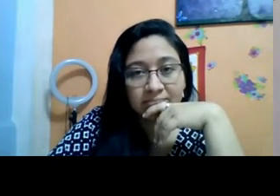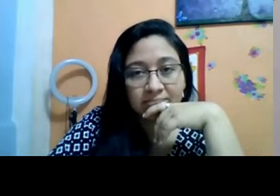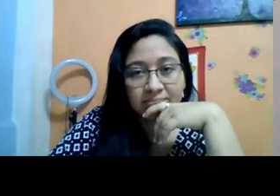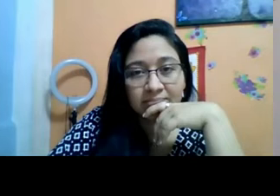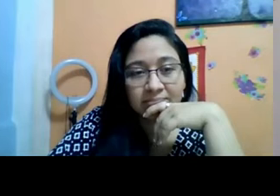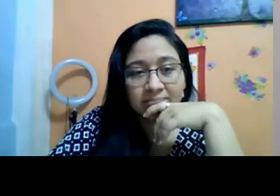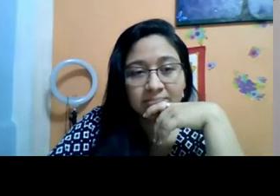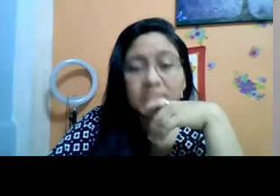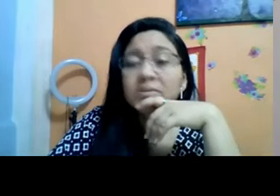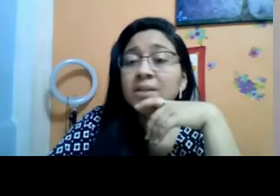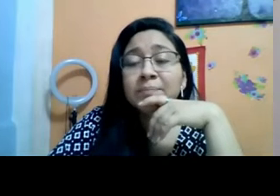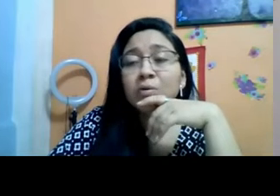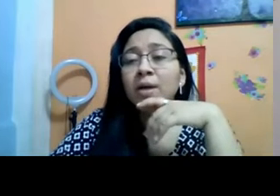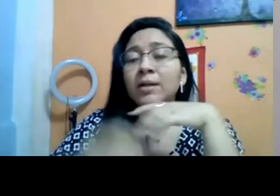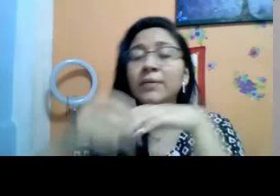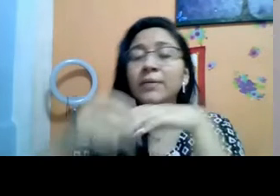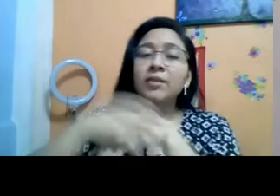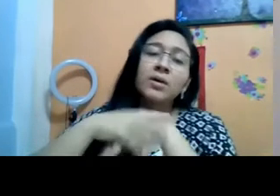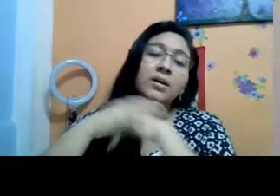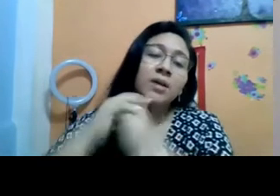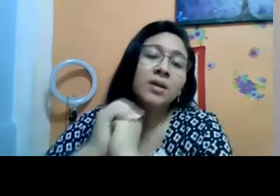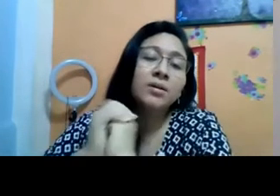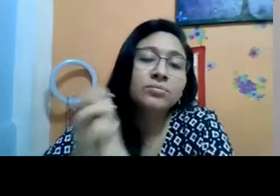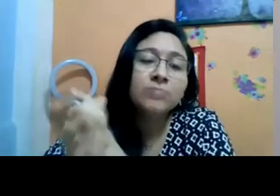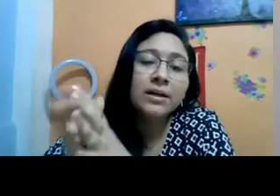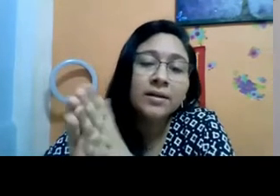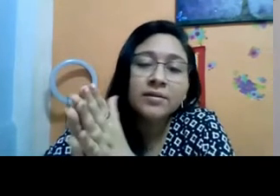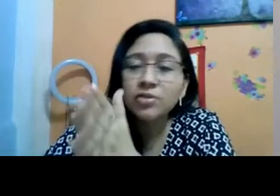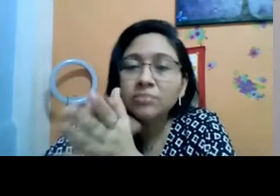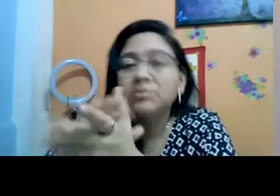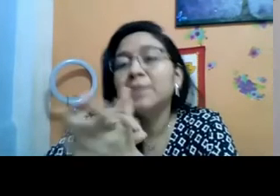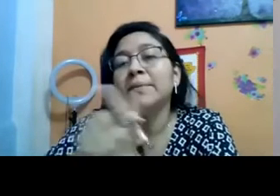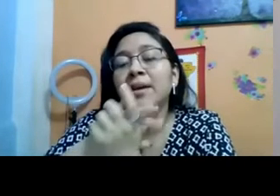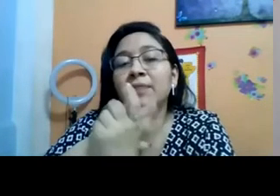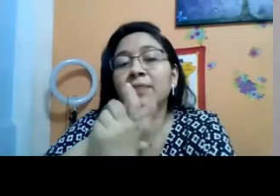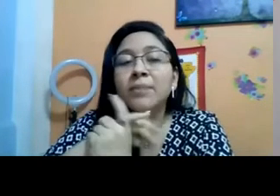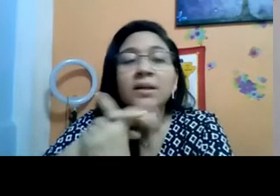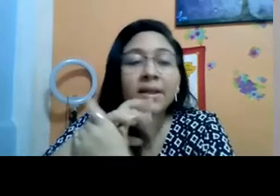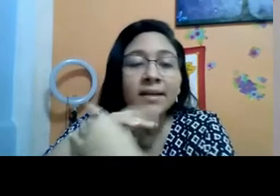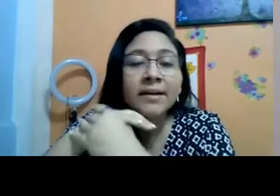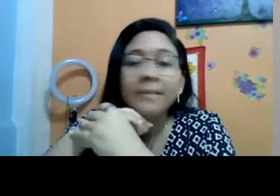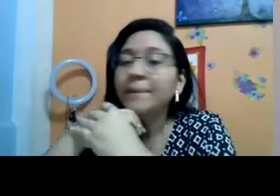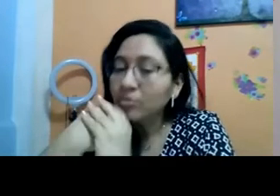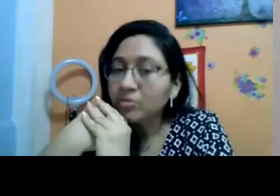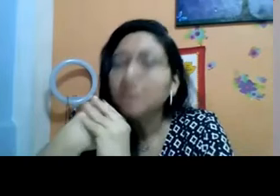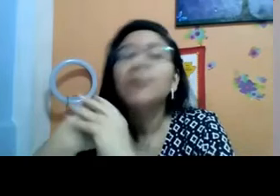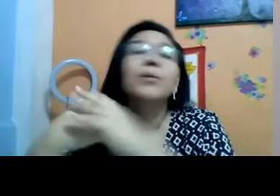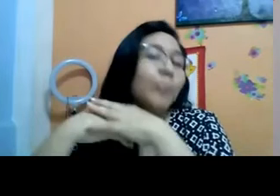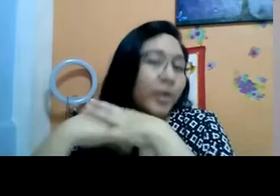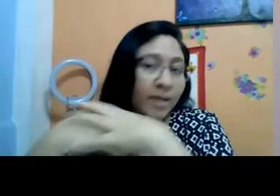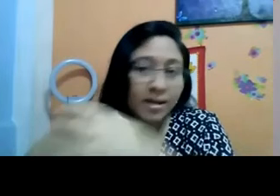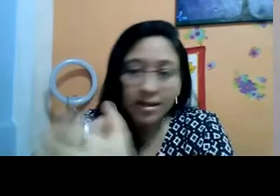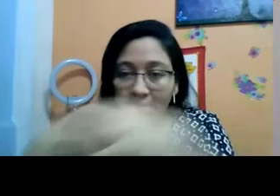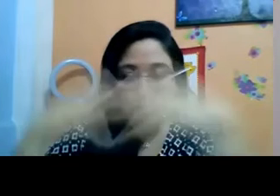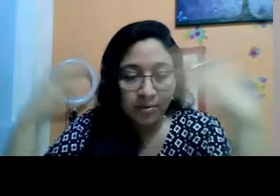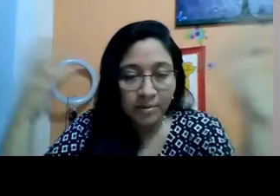están ok, bien. Sí, no hay, la verdad no hay una restricción, siempre que haya la formalidad, el respeto,